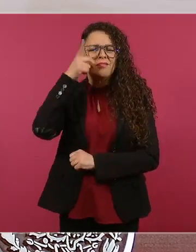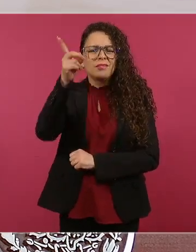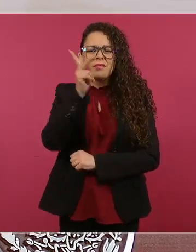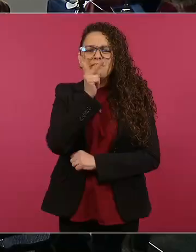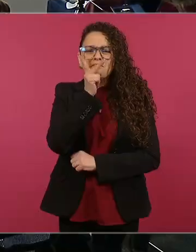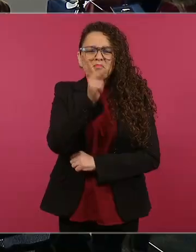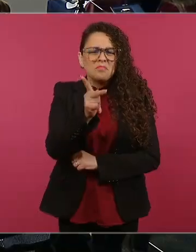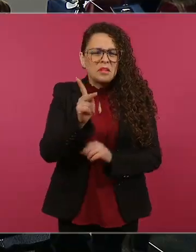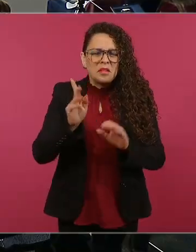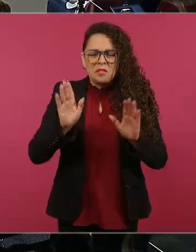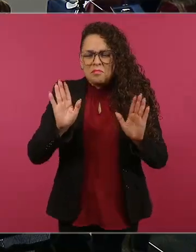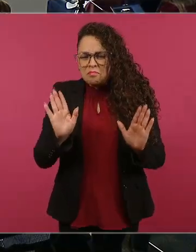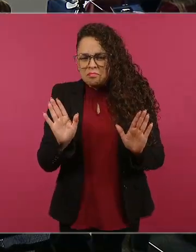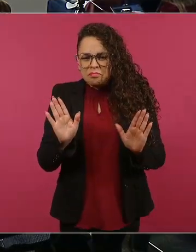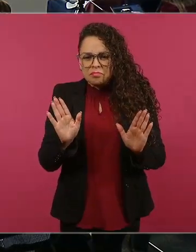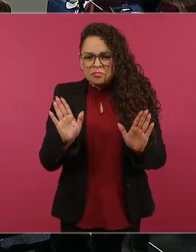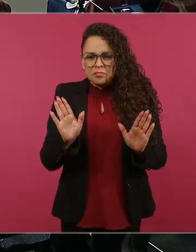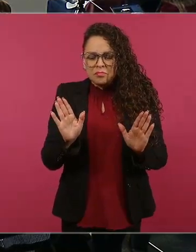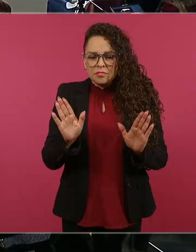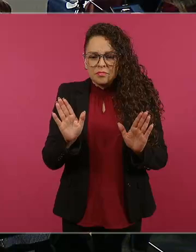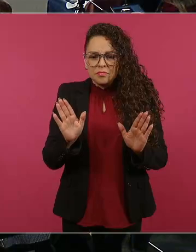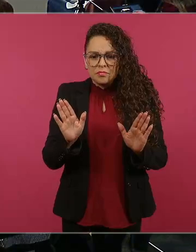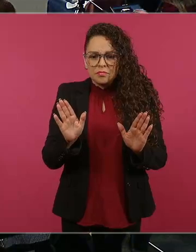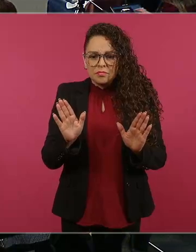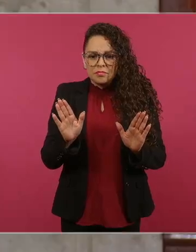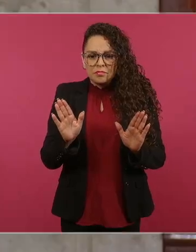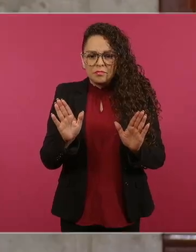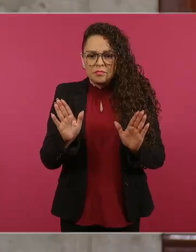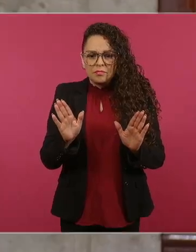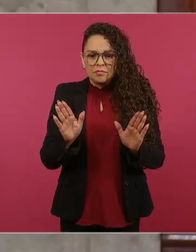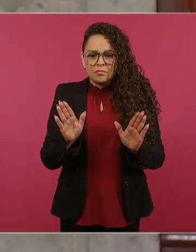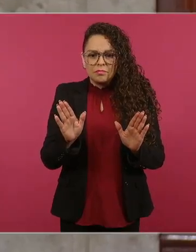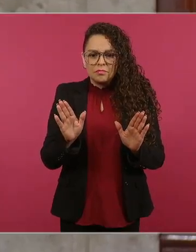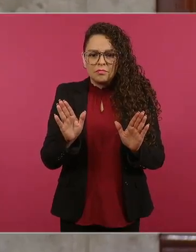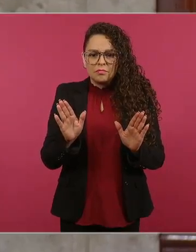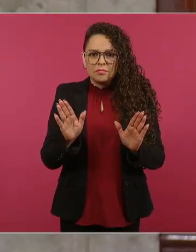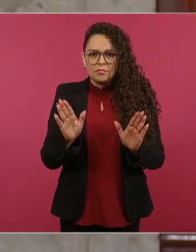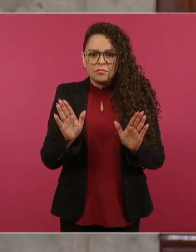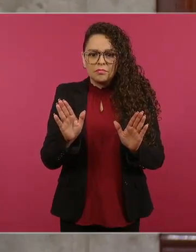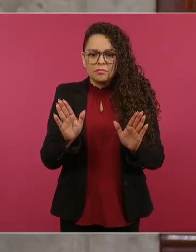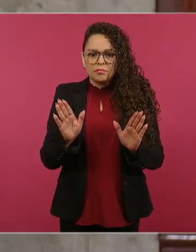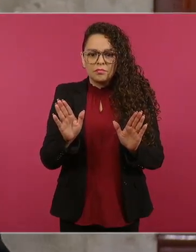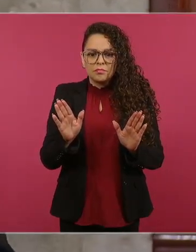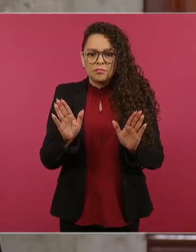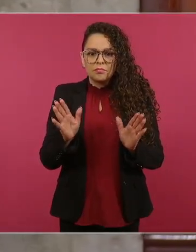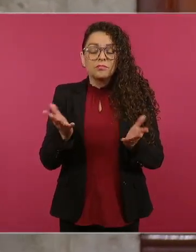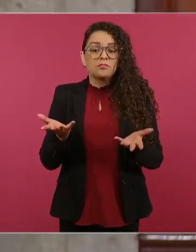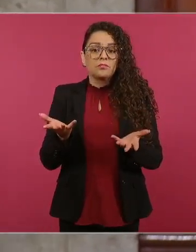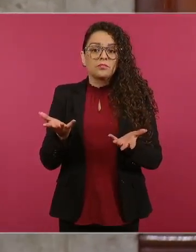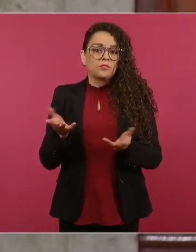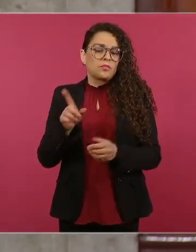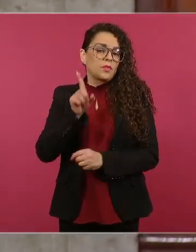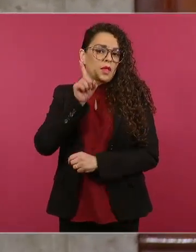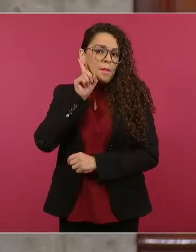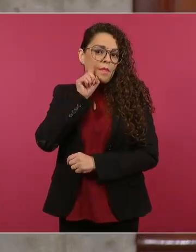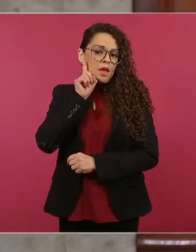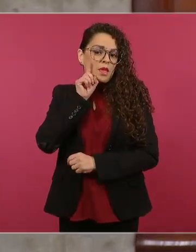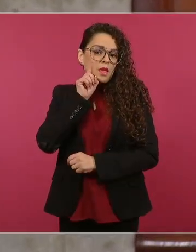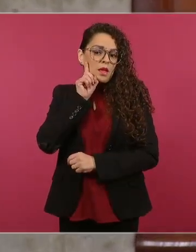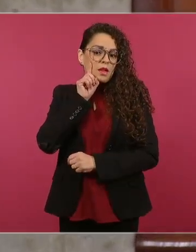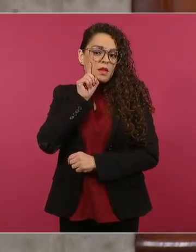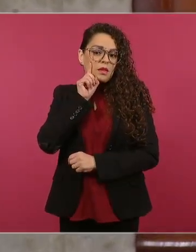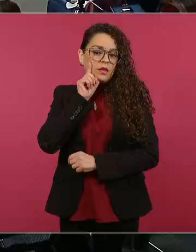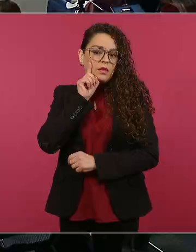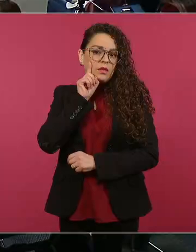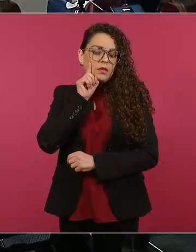palabras más, palabras menos, no va a llevar tiempo. Si no, mañana. Sí, porque son 42 minutos. No, pero el fragmento